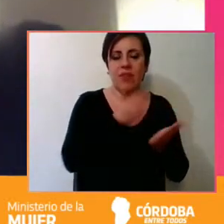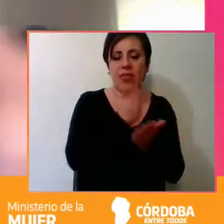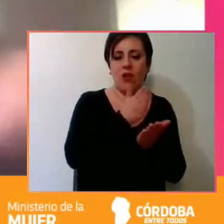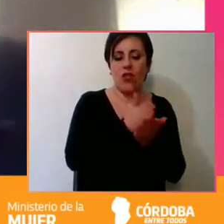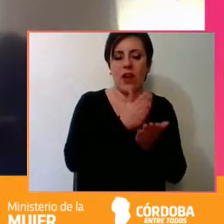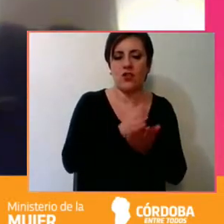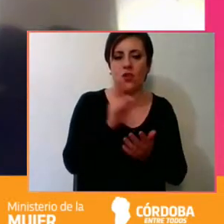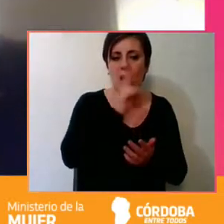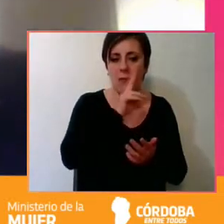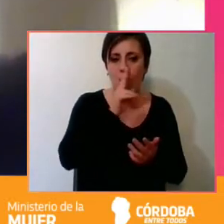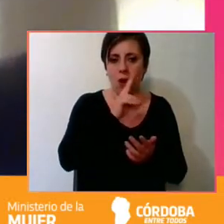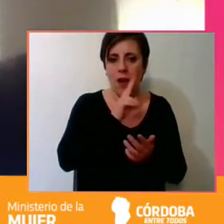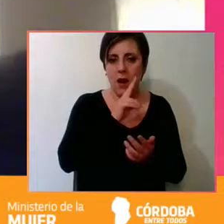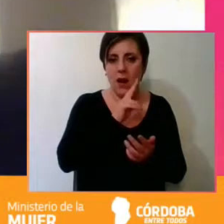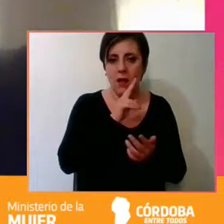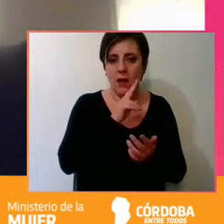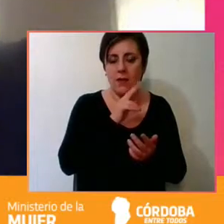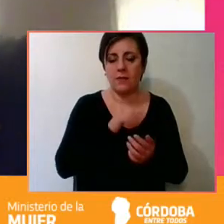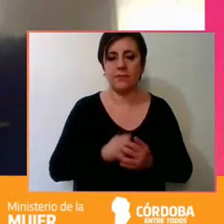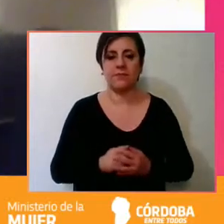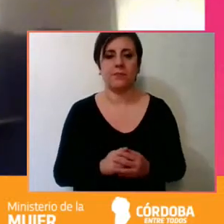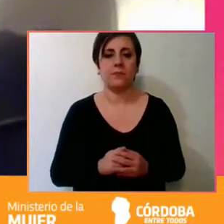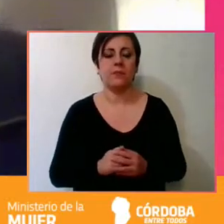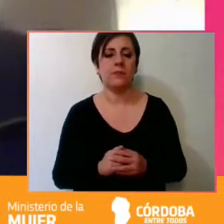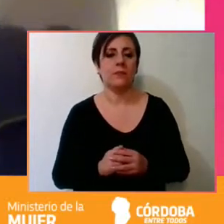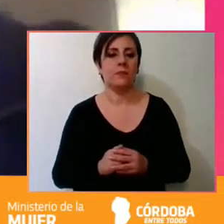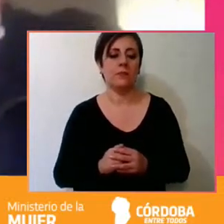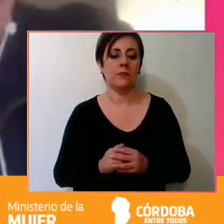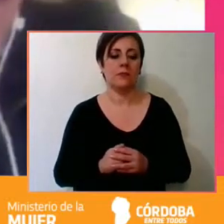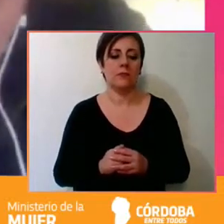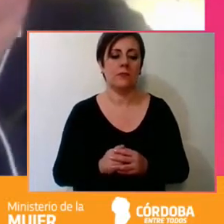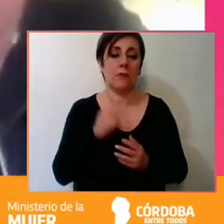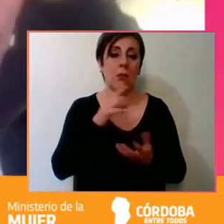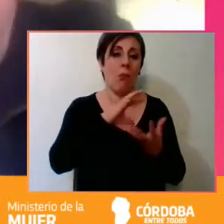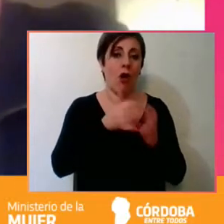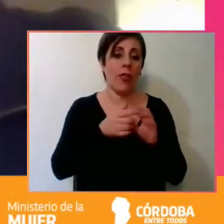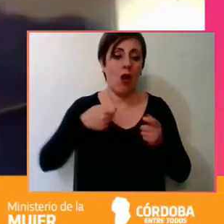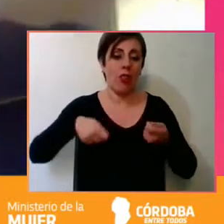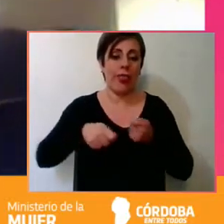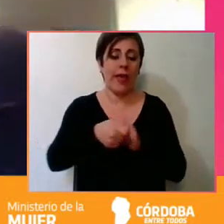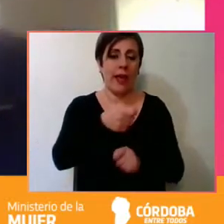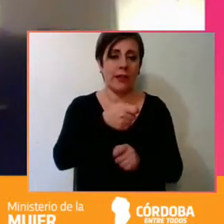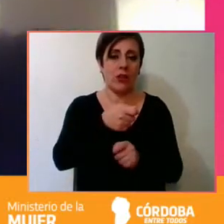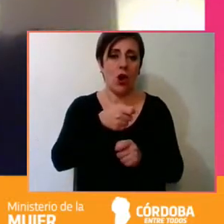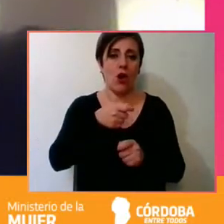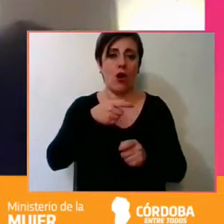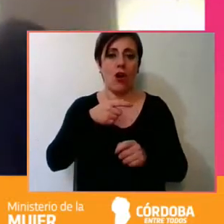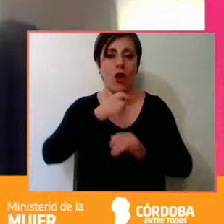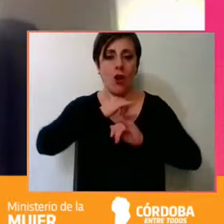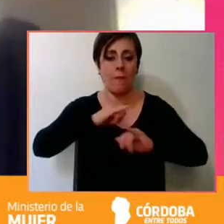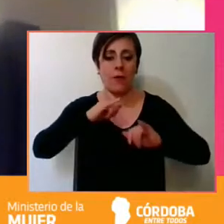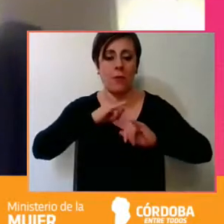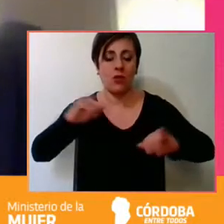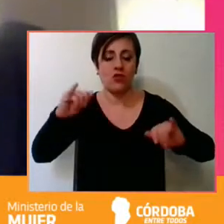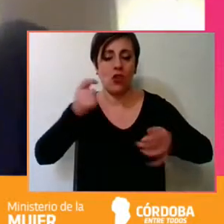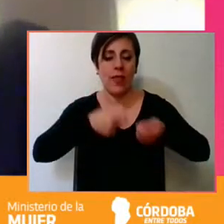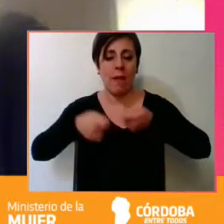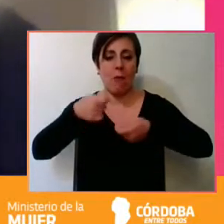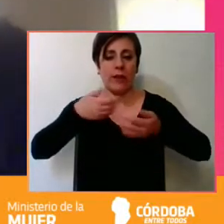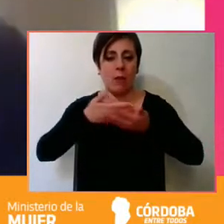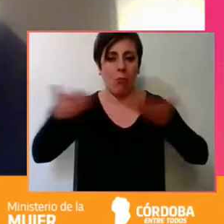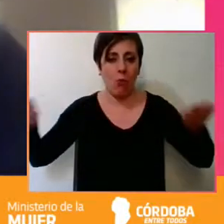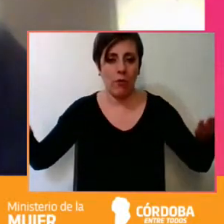pero tiene como consecuencia directa unos modelos de gestión, una promoción de la política pública,